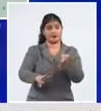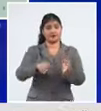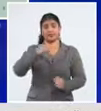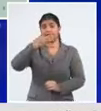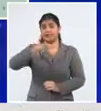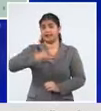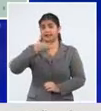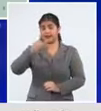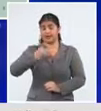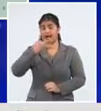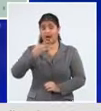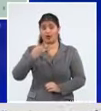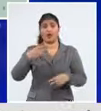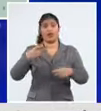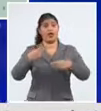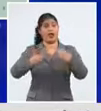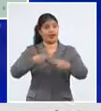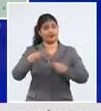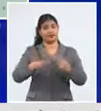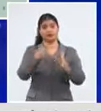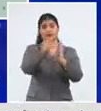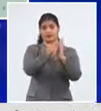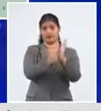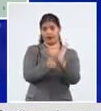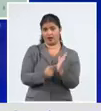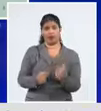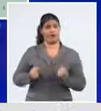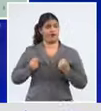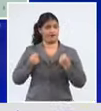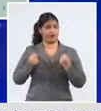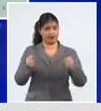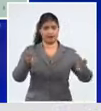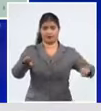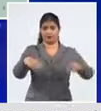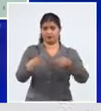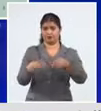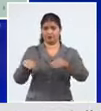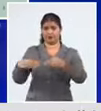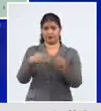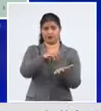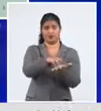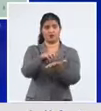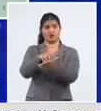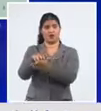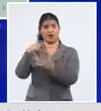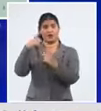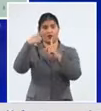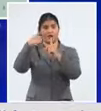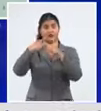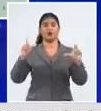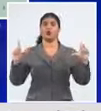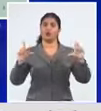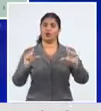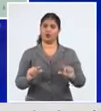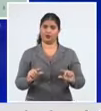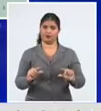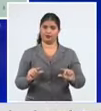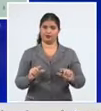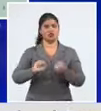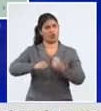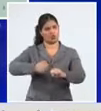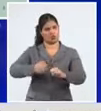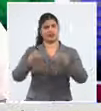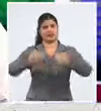se deben incrementar las medidas de restricción de forma tal de poder contener esta elevada